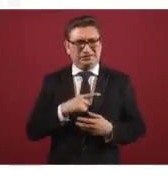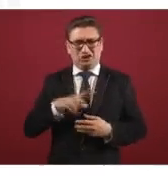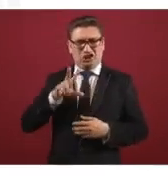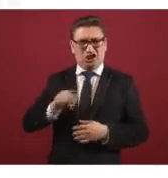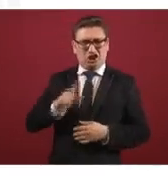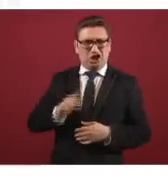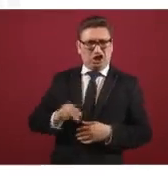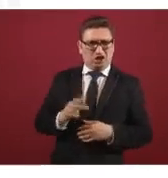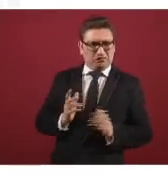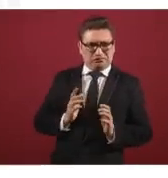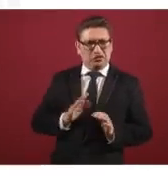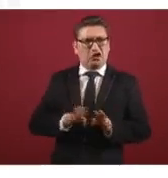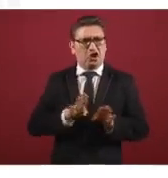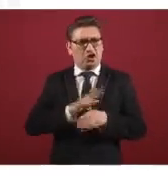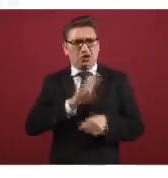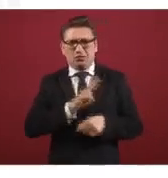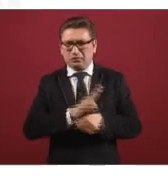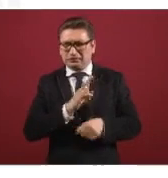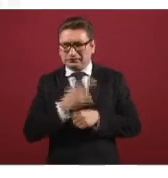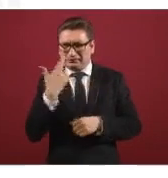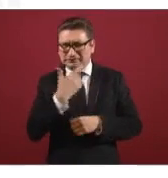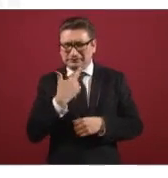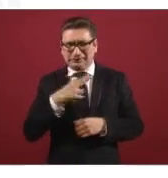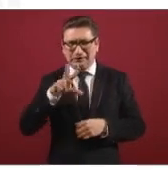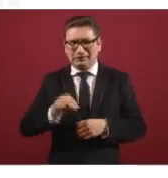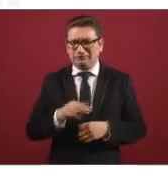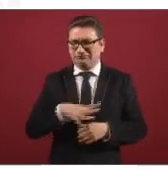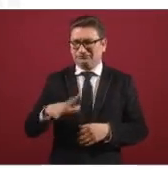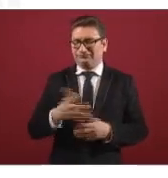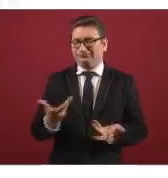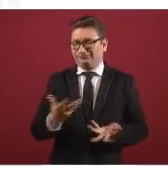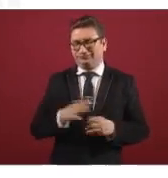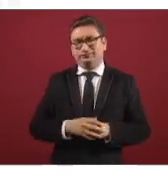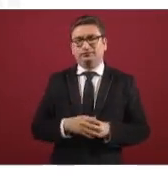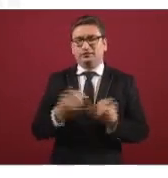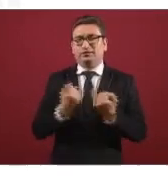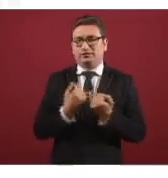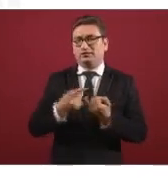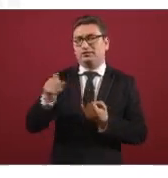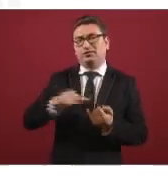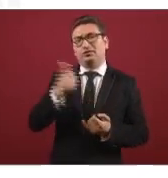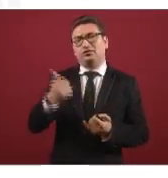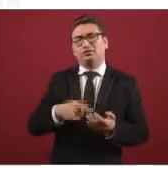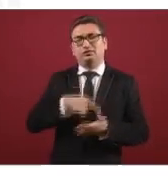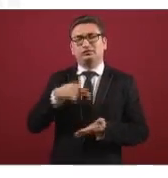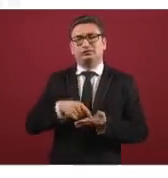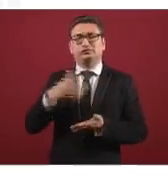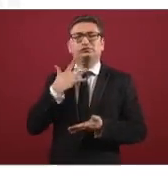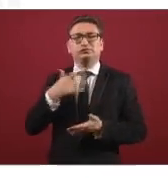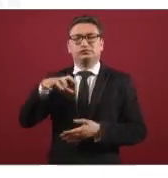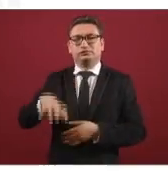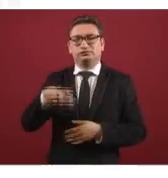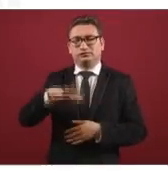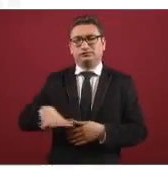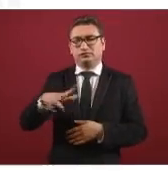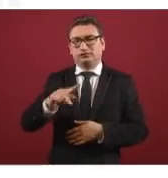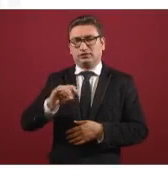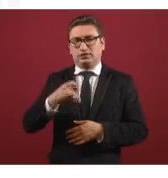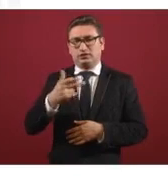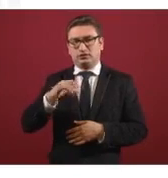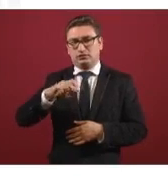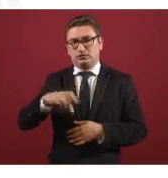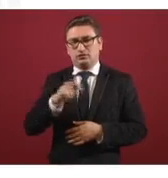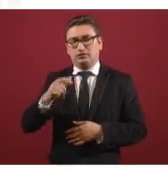verificar, no es día gratis. Y la estación GasoExpress en Tlajomulco de